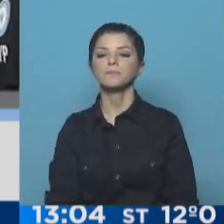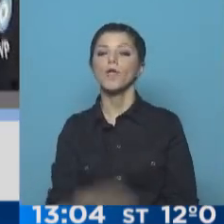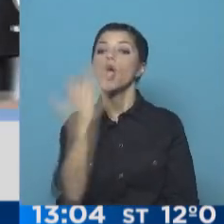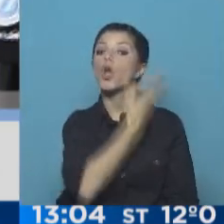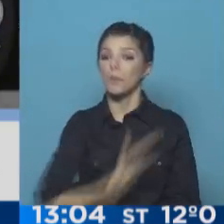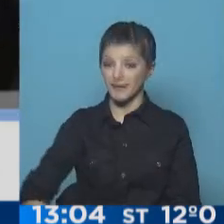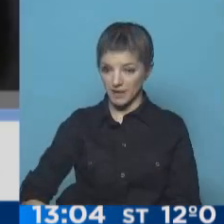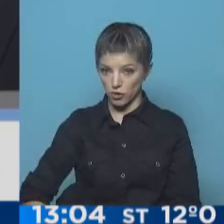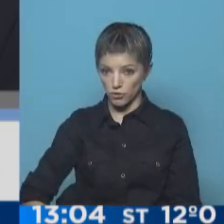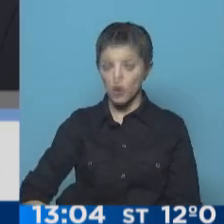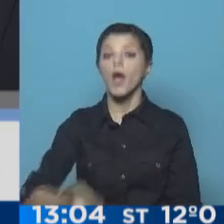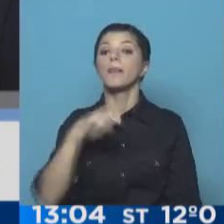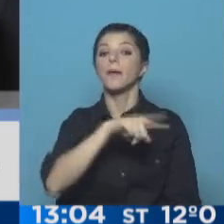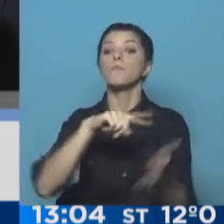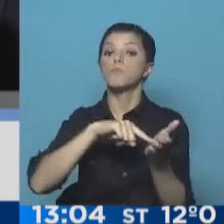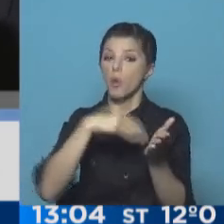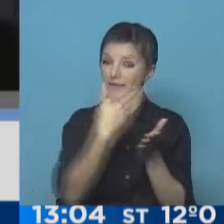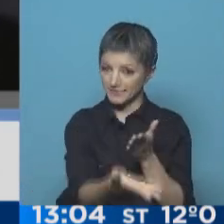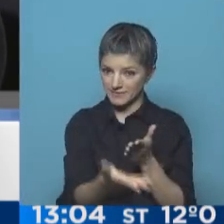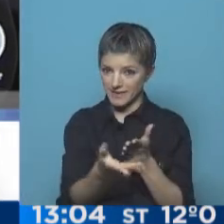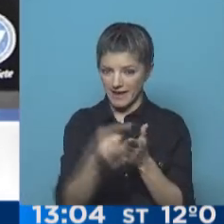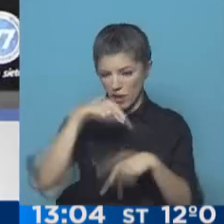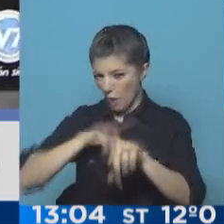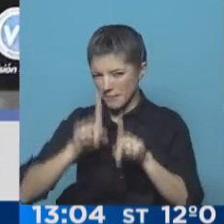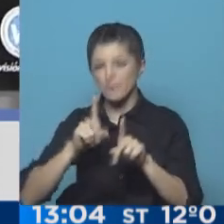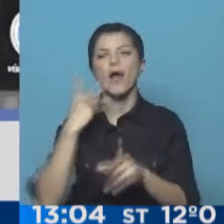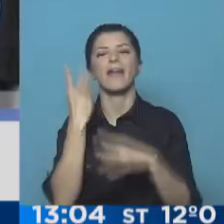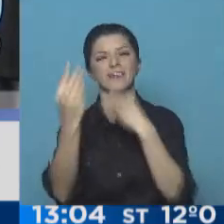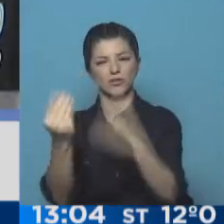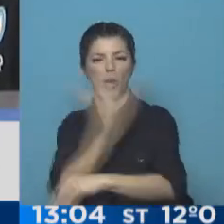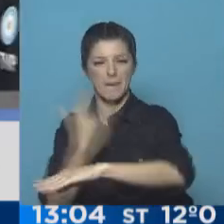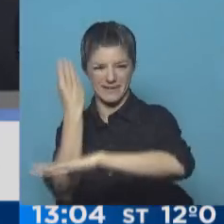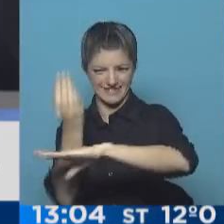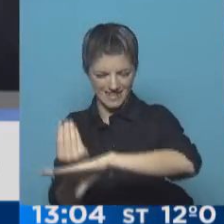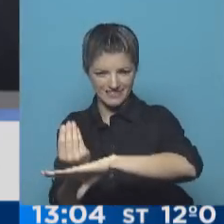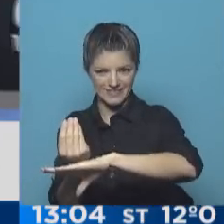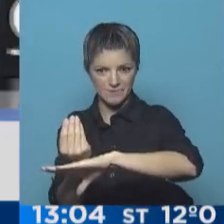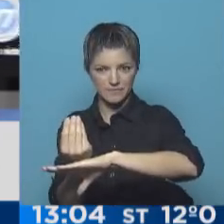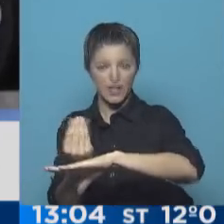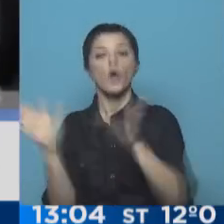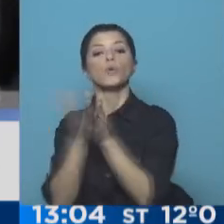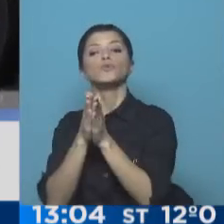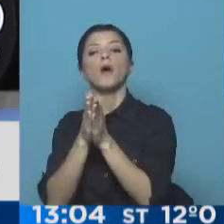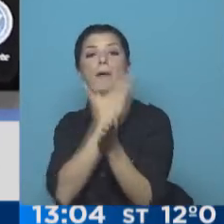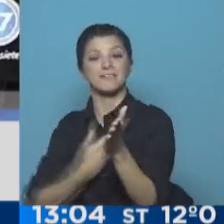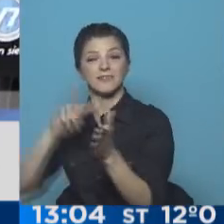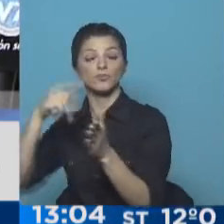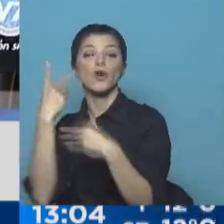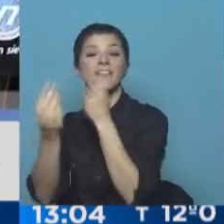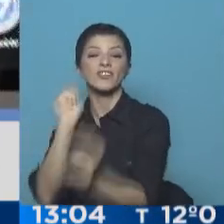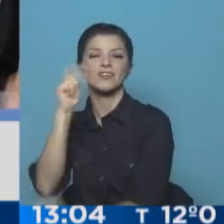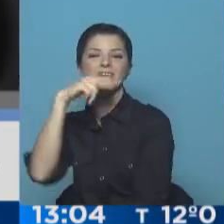provincia de Buenos Aires ya candidato a presidente junto eh a Carlos anini candidato a vicepresidente por el frente de la Victoria para la victoria